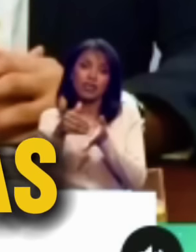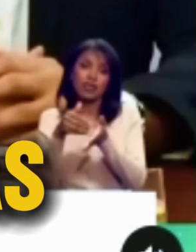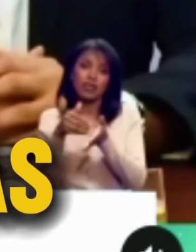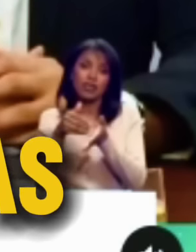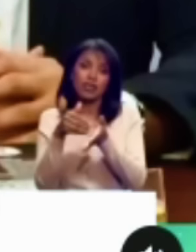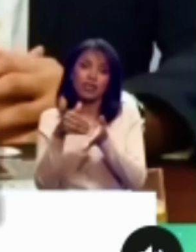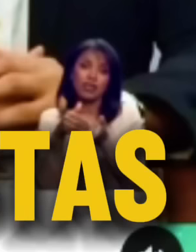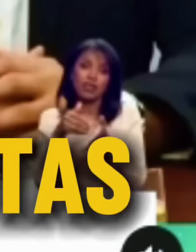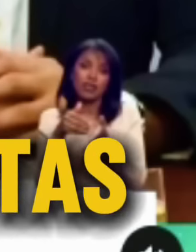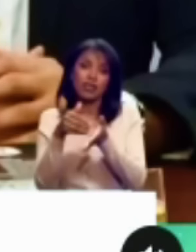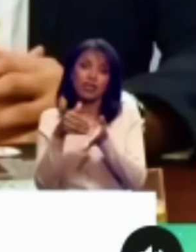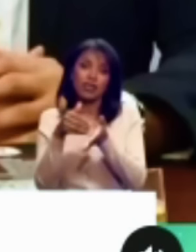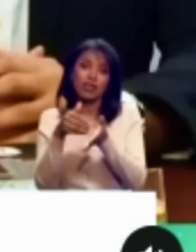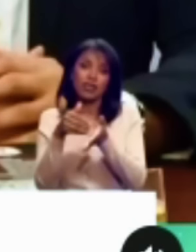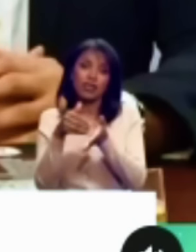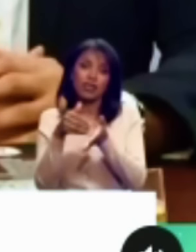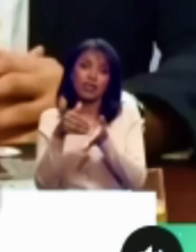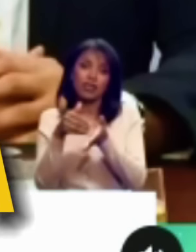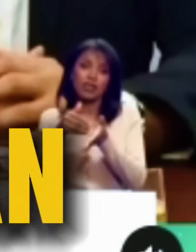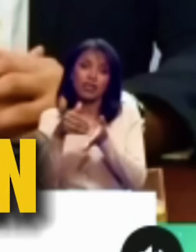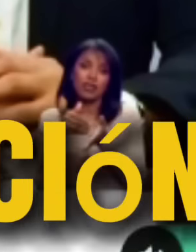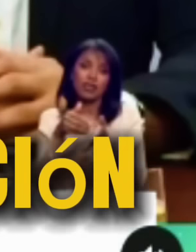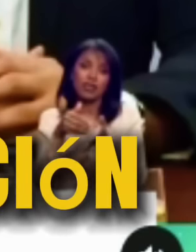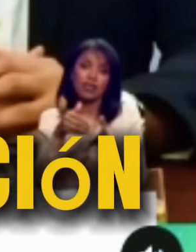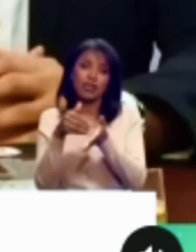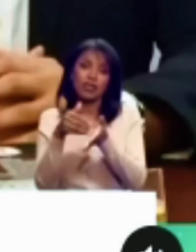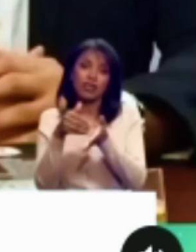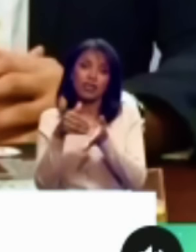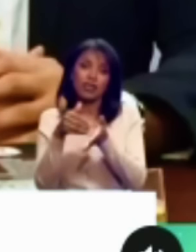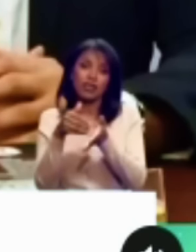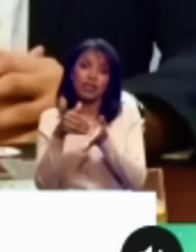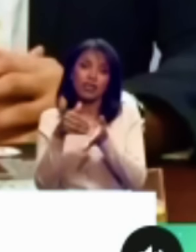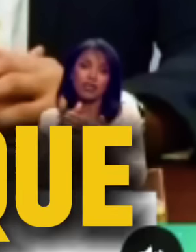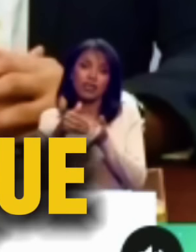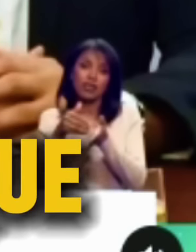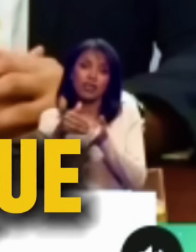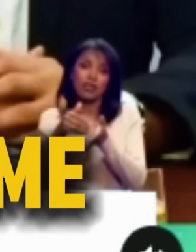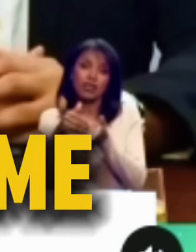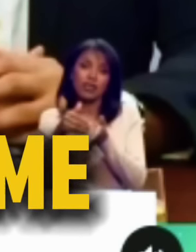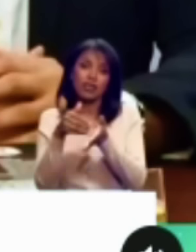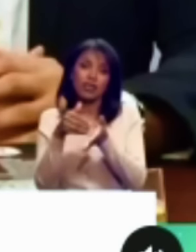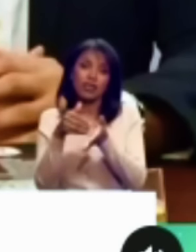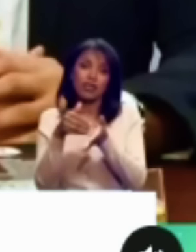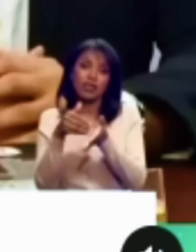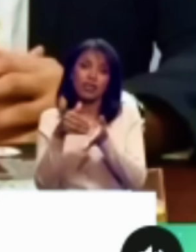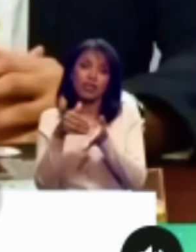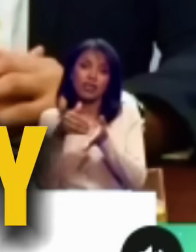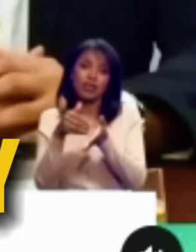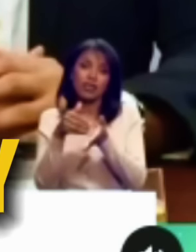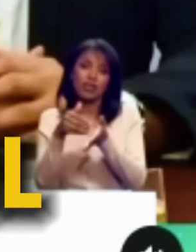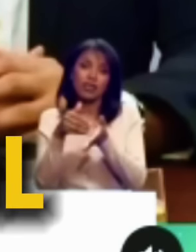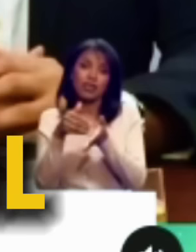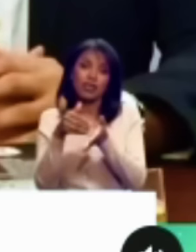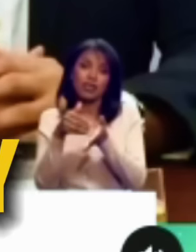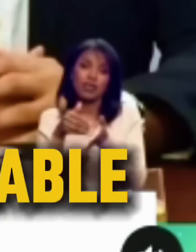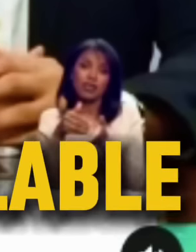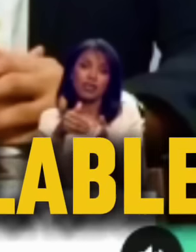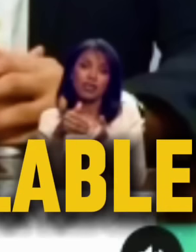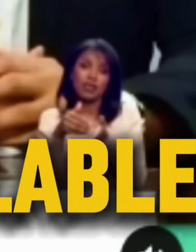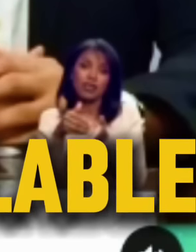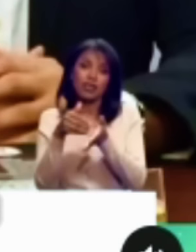introducido todas estas casas de apuestas, y es una gran tentación. Porque créeme, es muy fácil